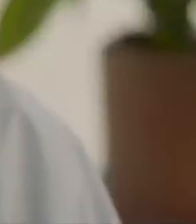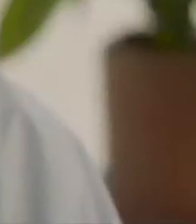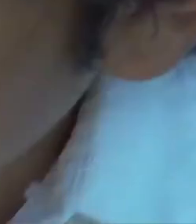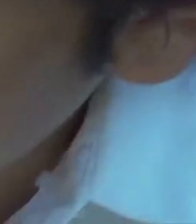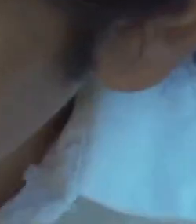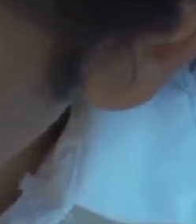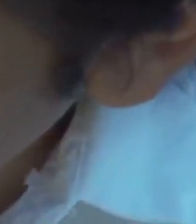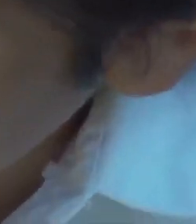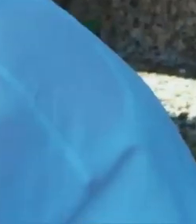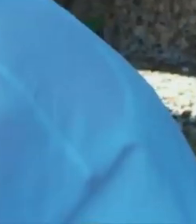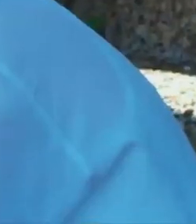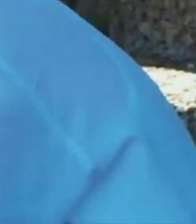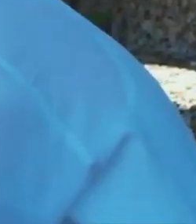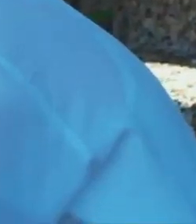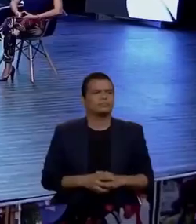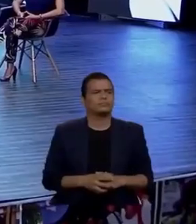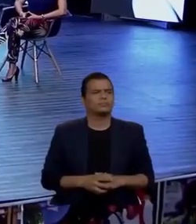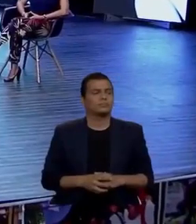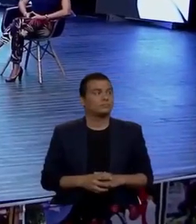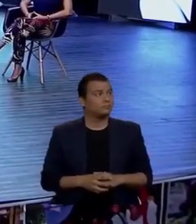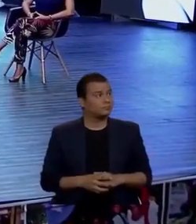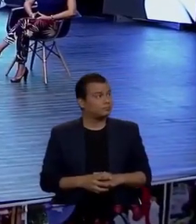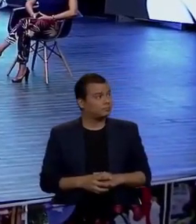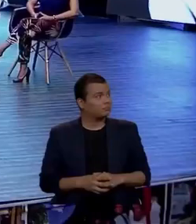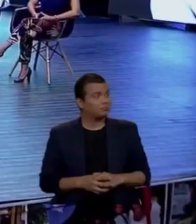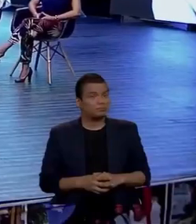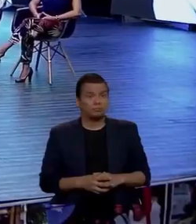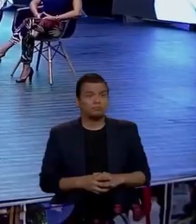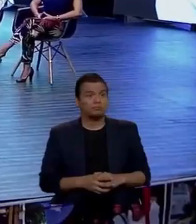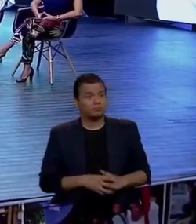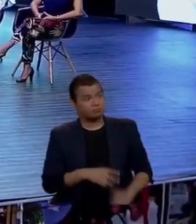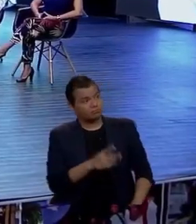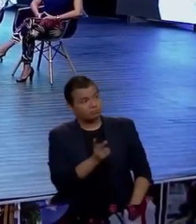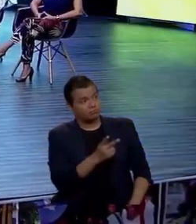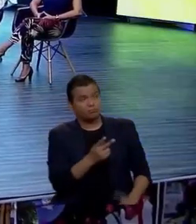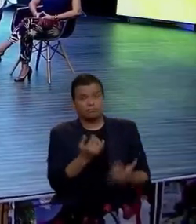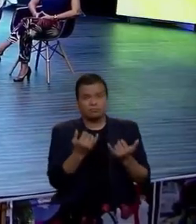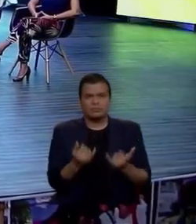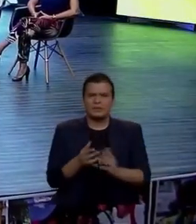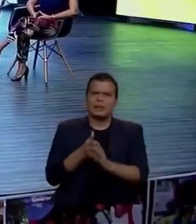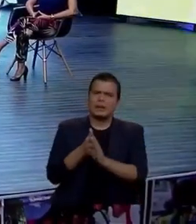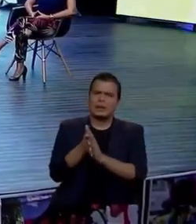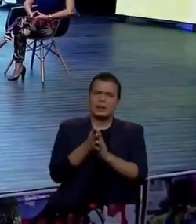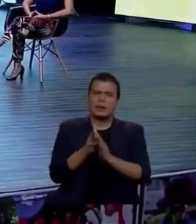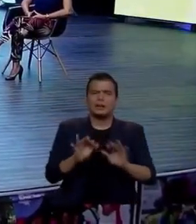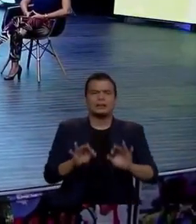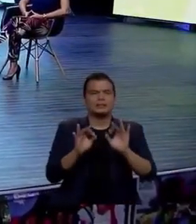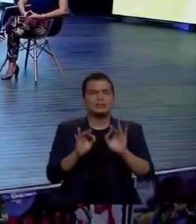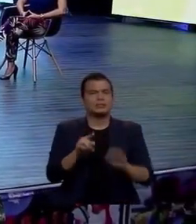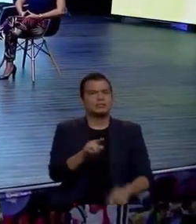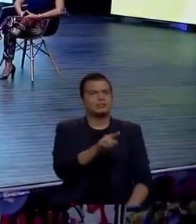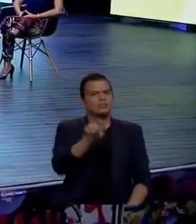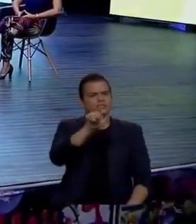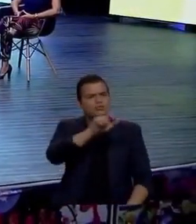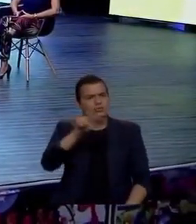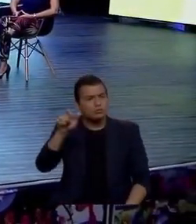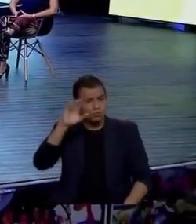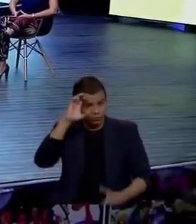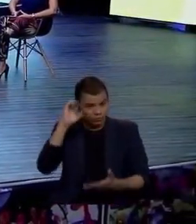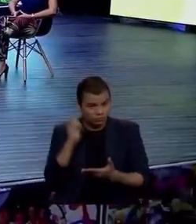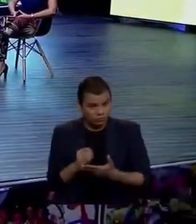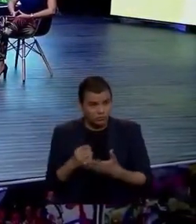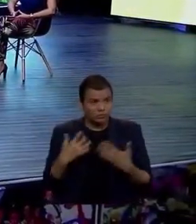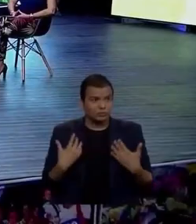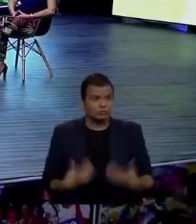queremos que estén haciendo bueno pues viceministro ministra hoy en tyc rinde cuentas pero la opinión de los colombianos